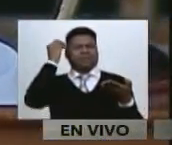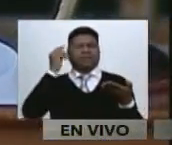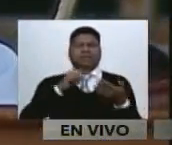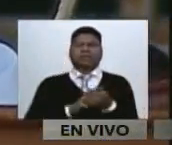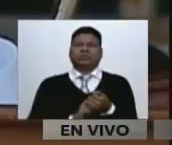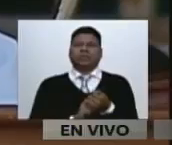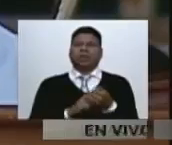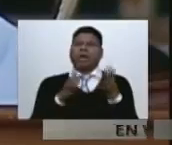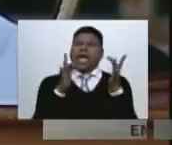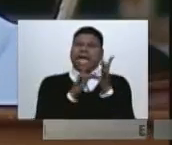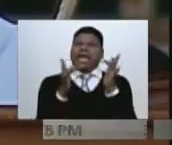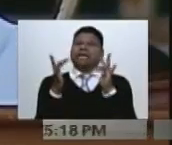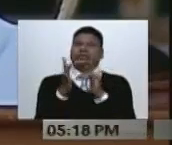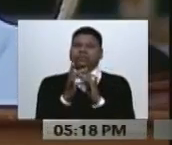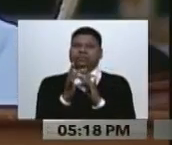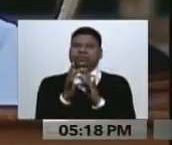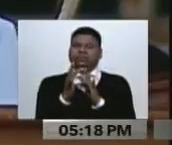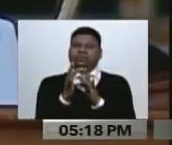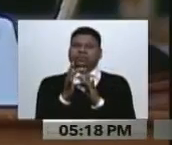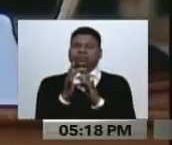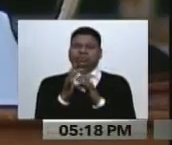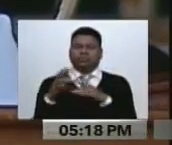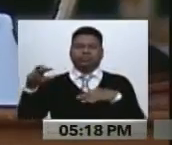Jesús está en Nazaret,